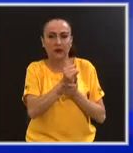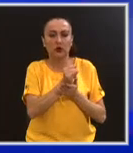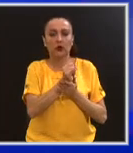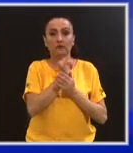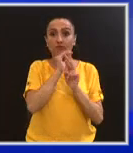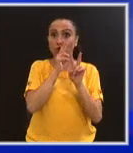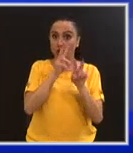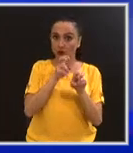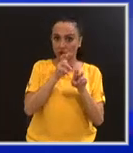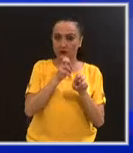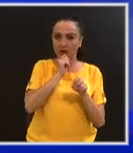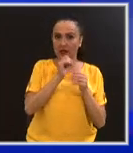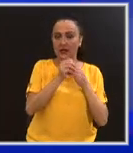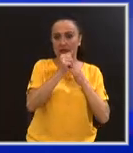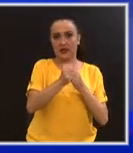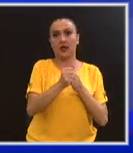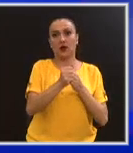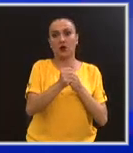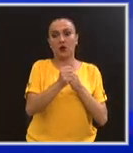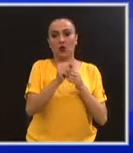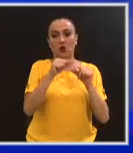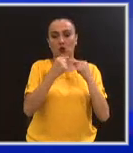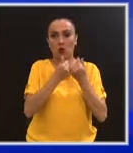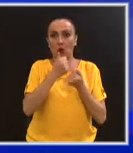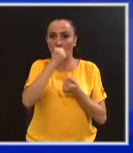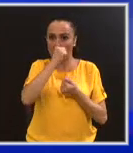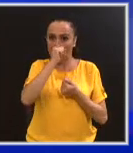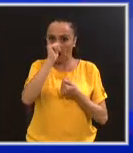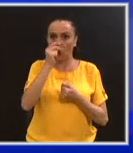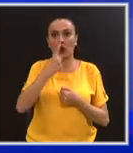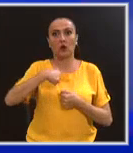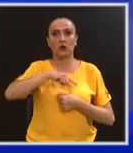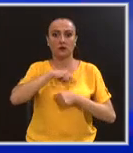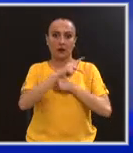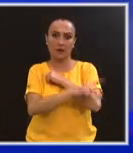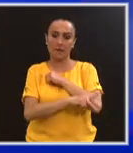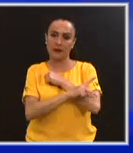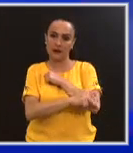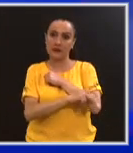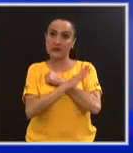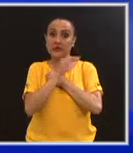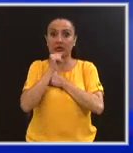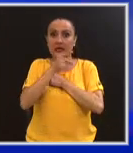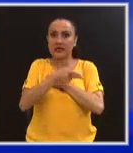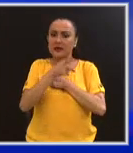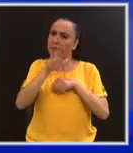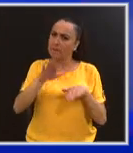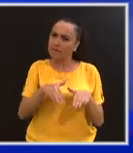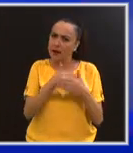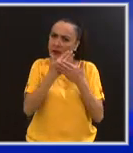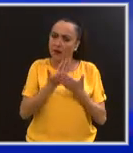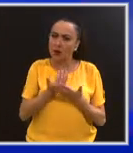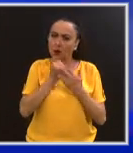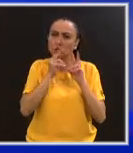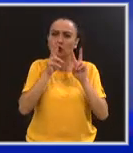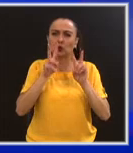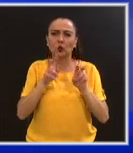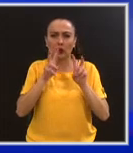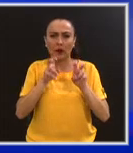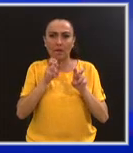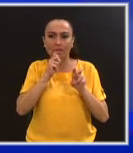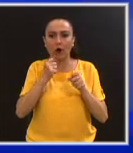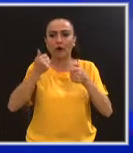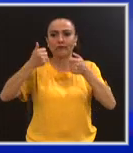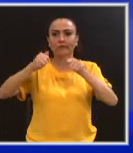que Aparentemente lidera una banda narco en nuestro país y que ese matrimonio en apariencia por